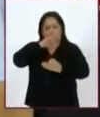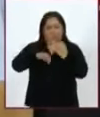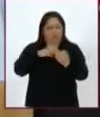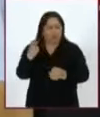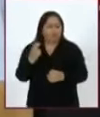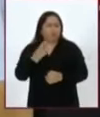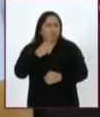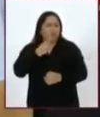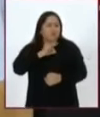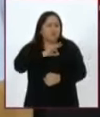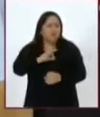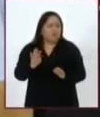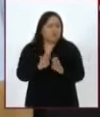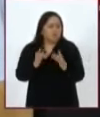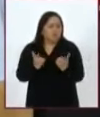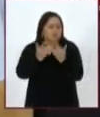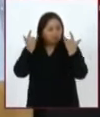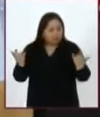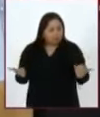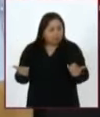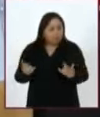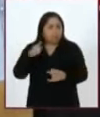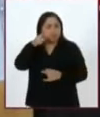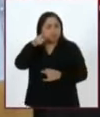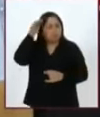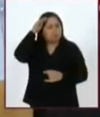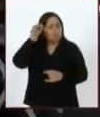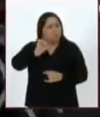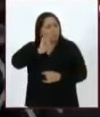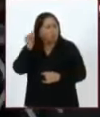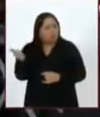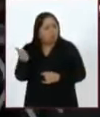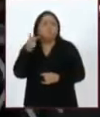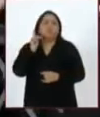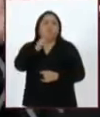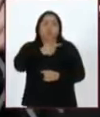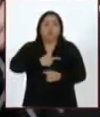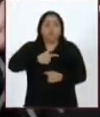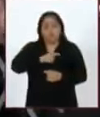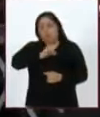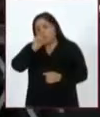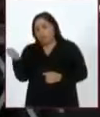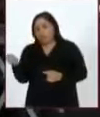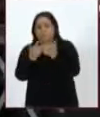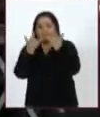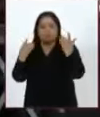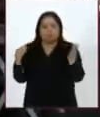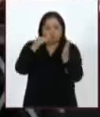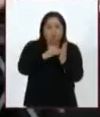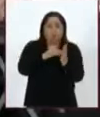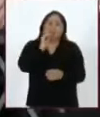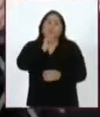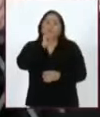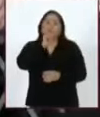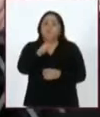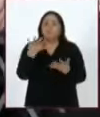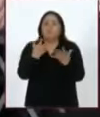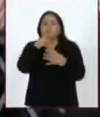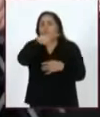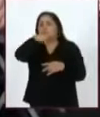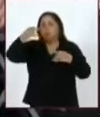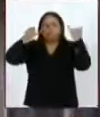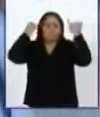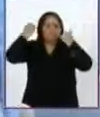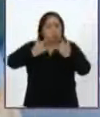que puede tener una historieta? ¿Se les ocurren otros? ¿Les gustaría adaptar otras historias o incluso hacer sus propias